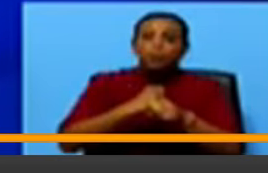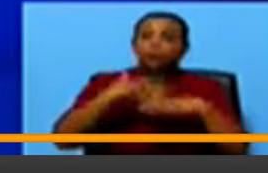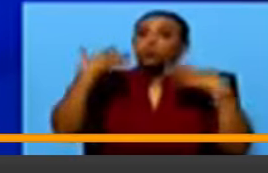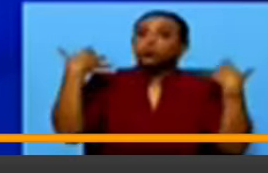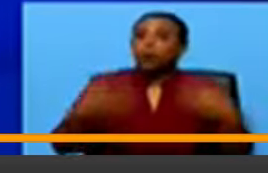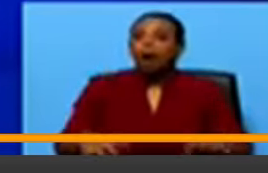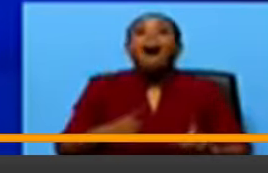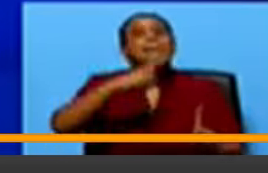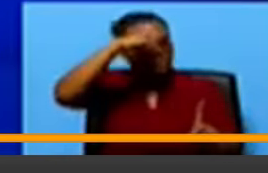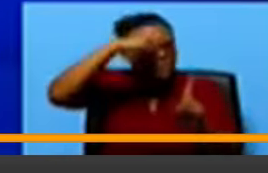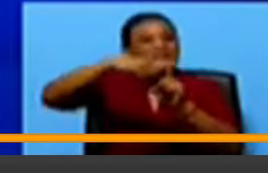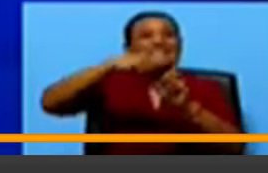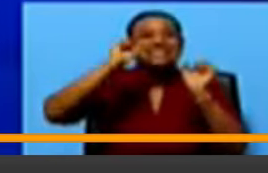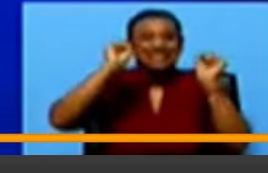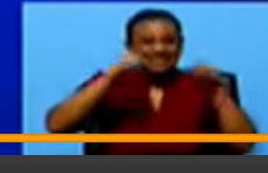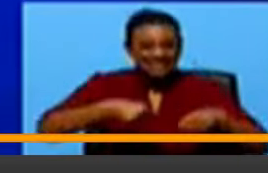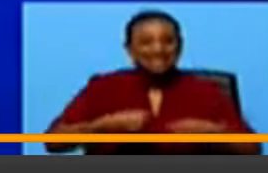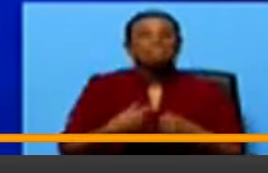positiva,